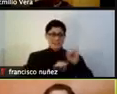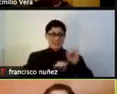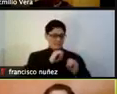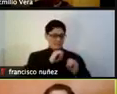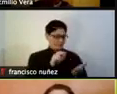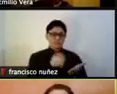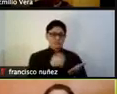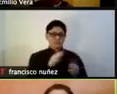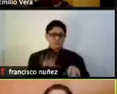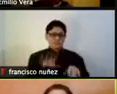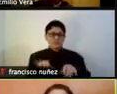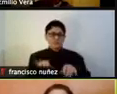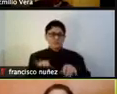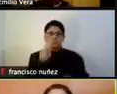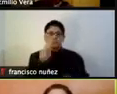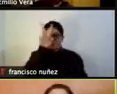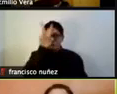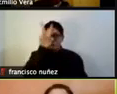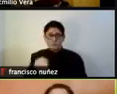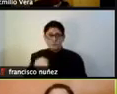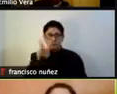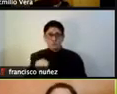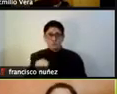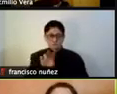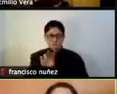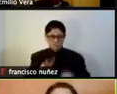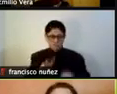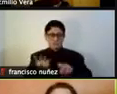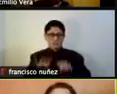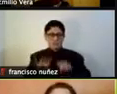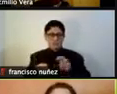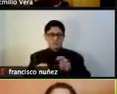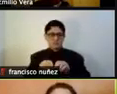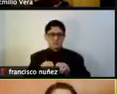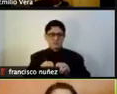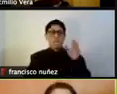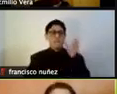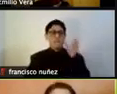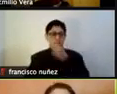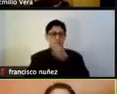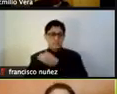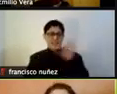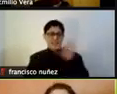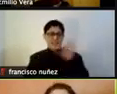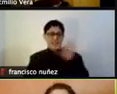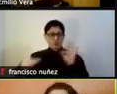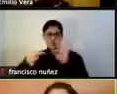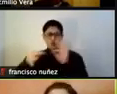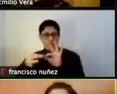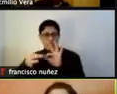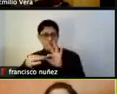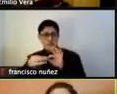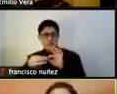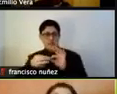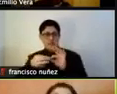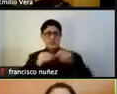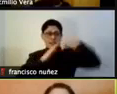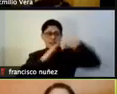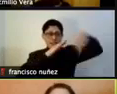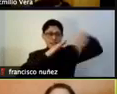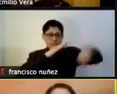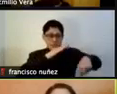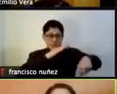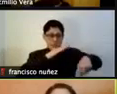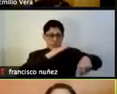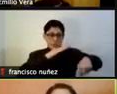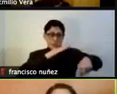como posteos de personas que asocian la sísmica marina con un daño al océano. Entonces, que usted lo